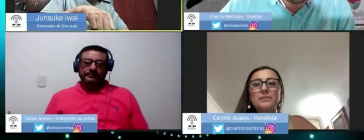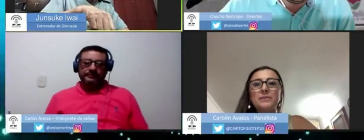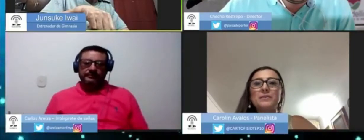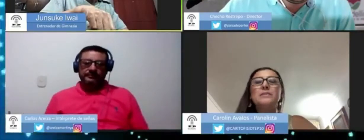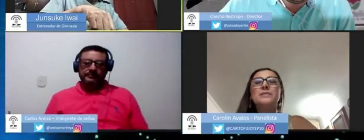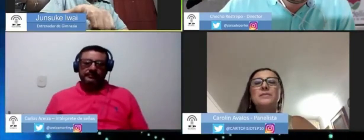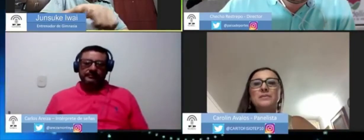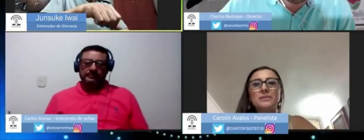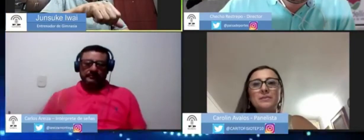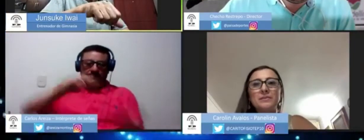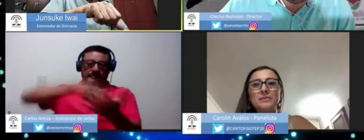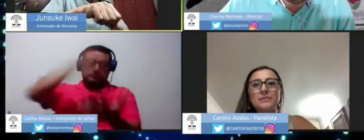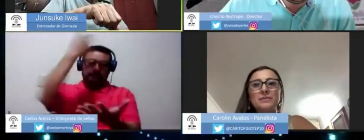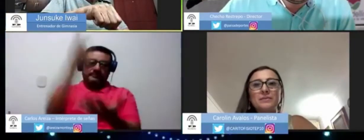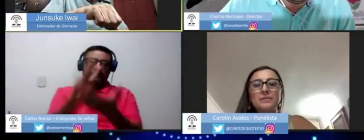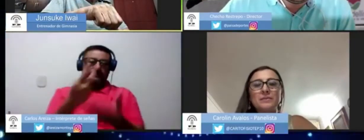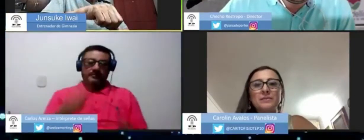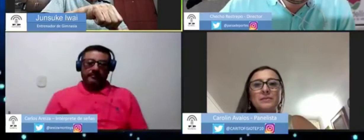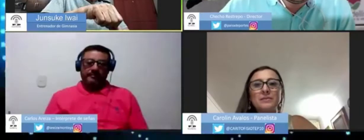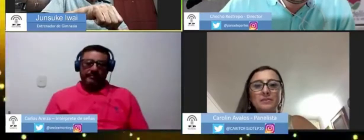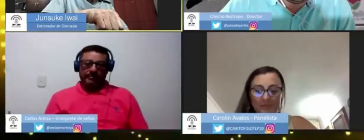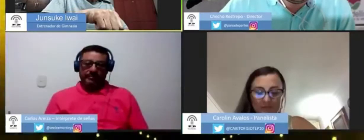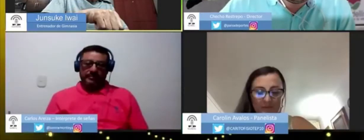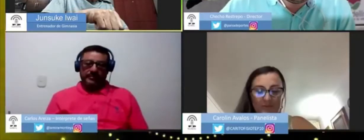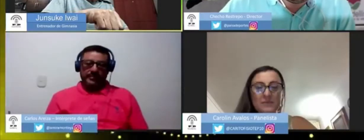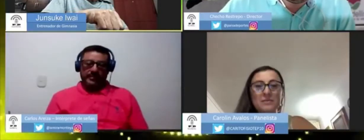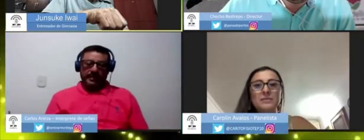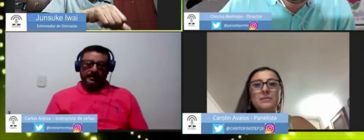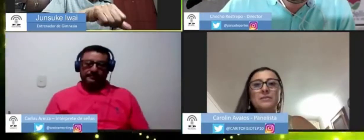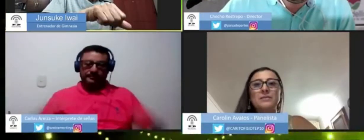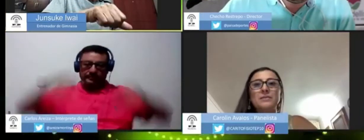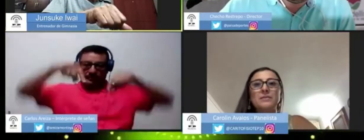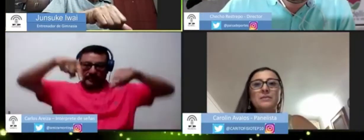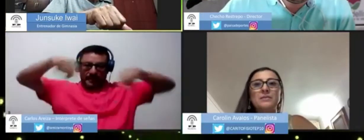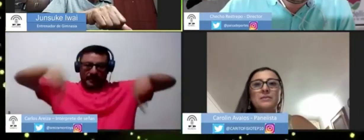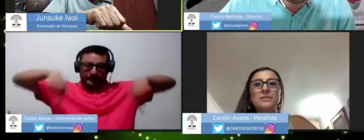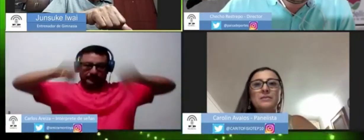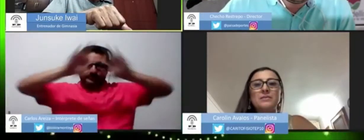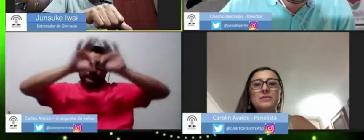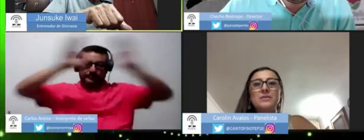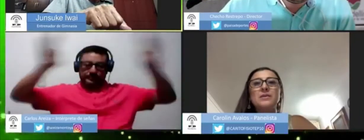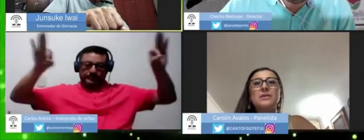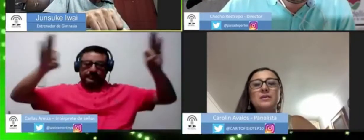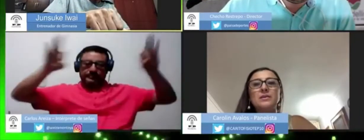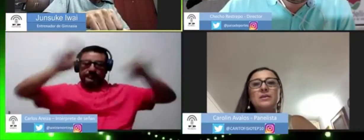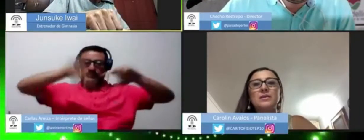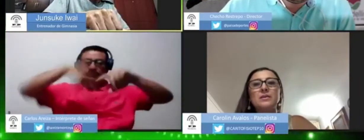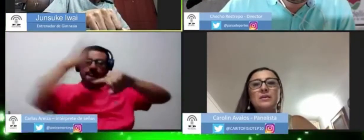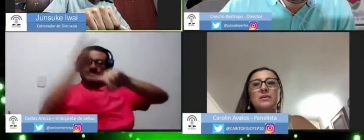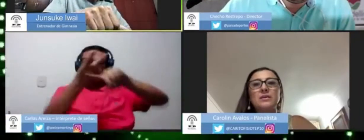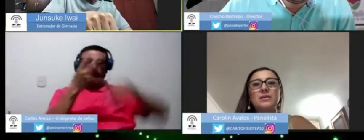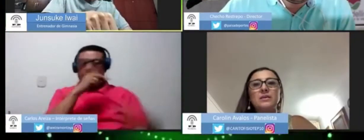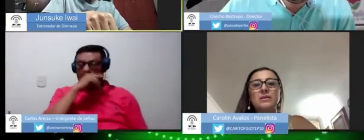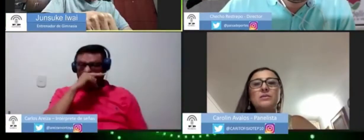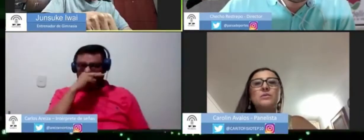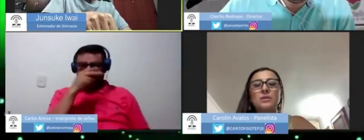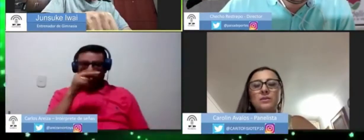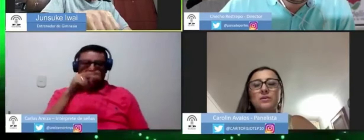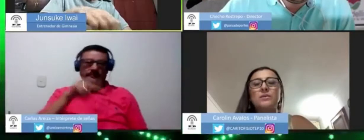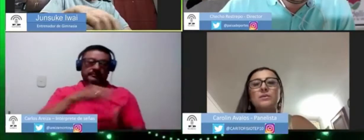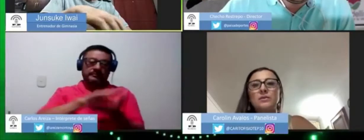salto, quien empieza barra, inicia segundo aparato al suelo,